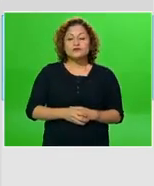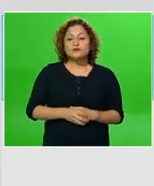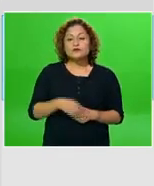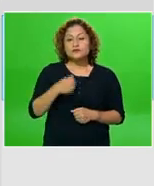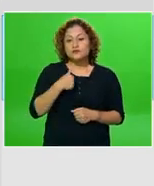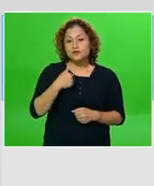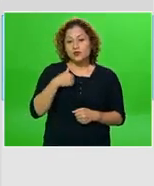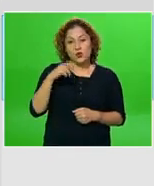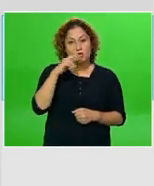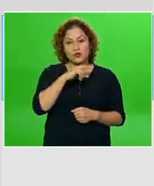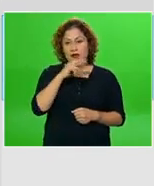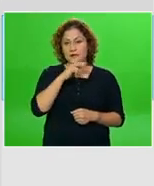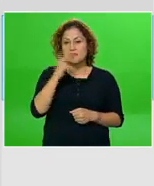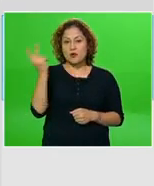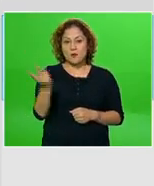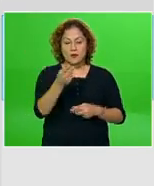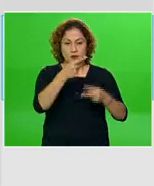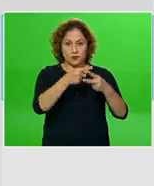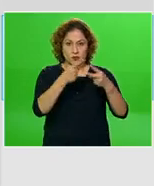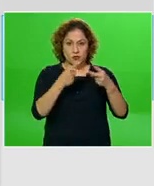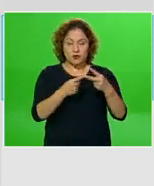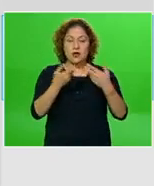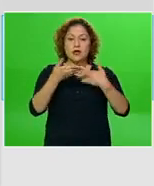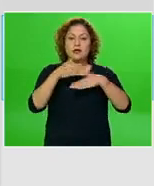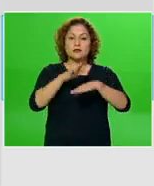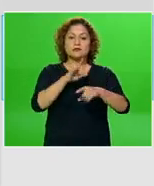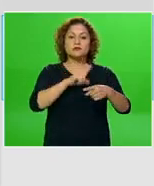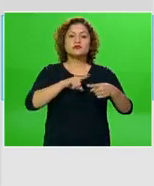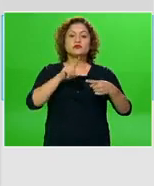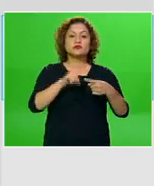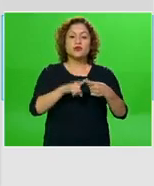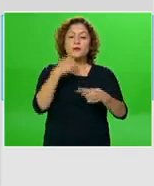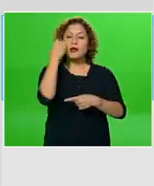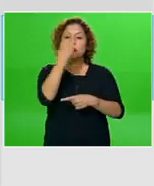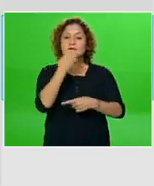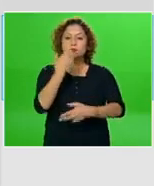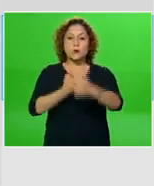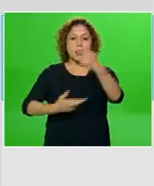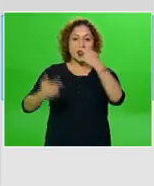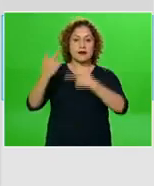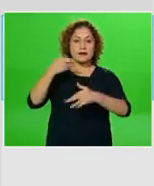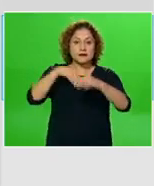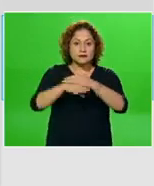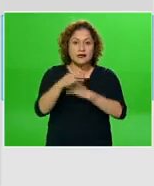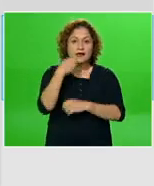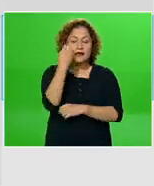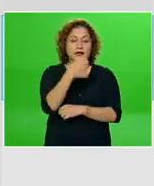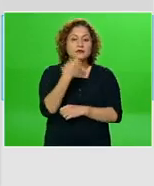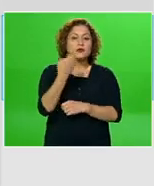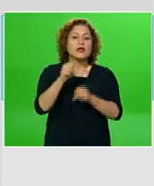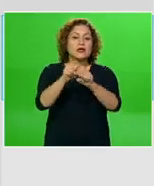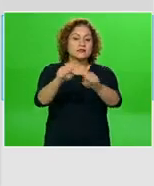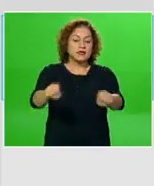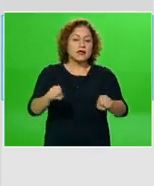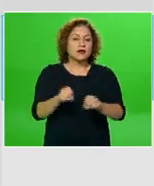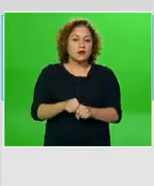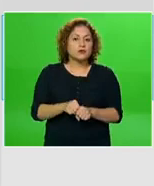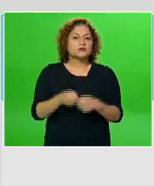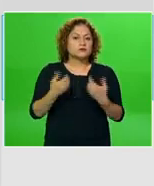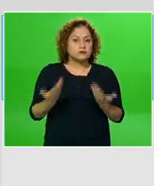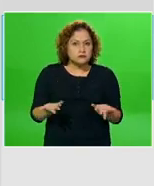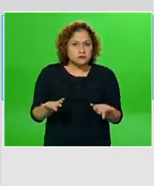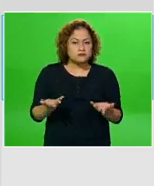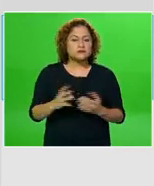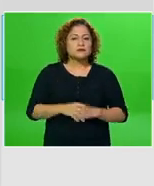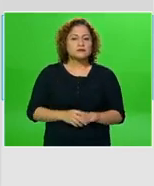12 preguntas un mes con respecto al regreso a clases presenciales expertos han pedido esperar a que